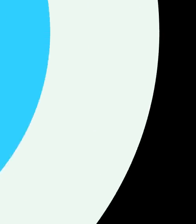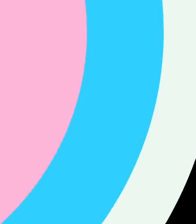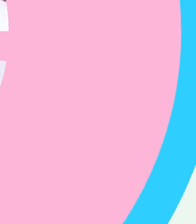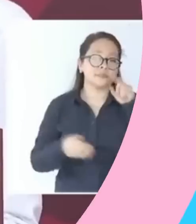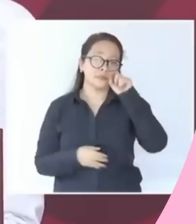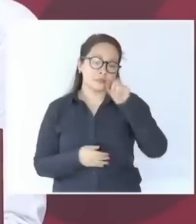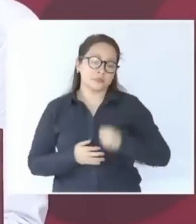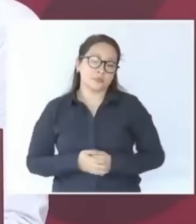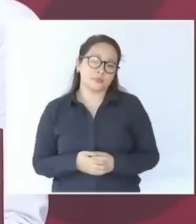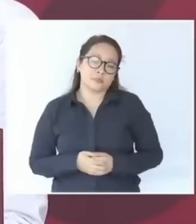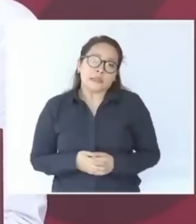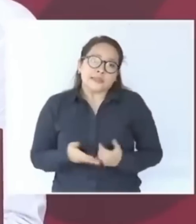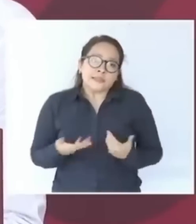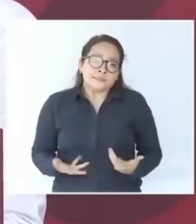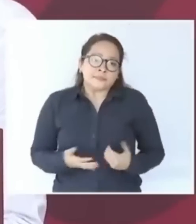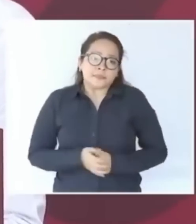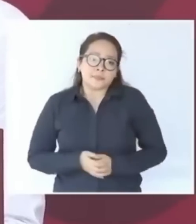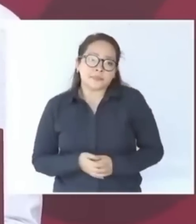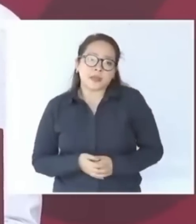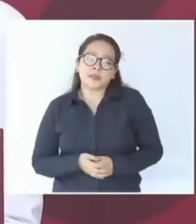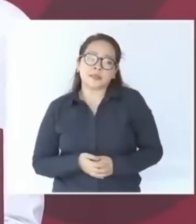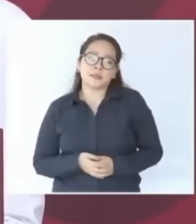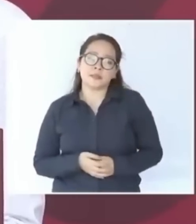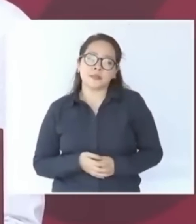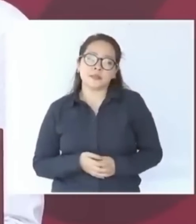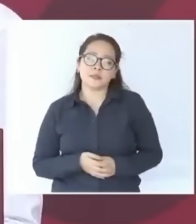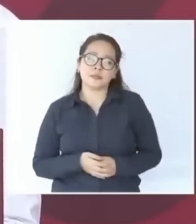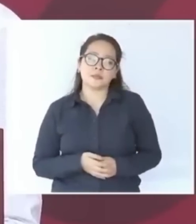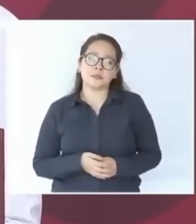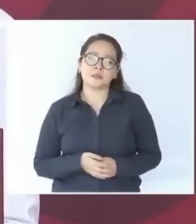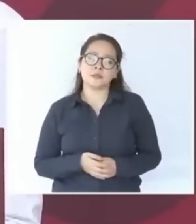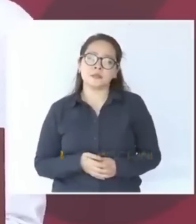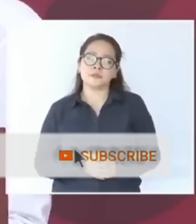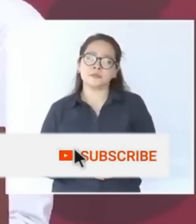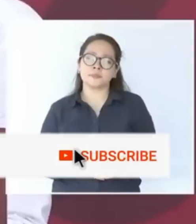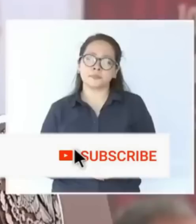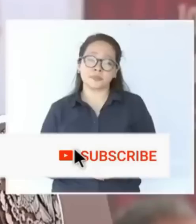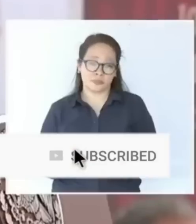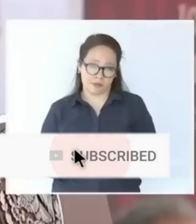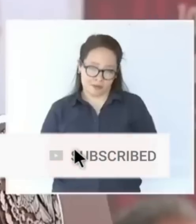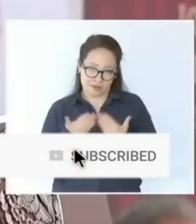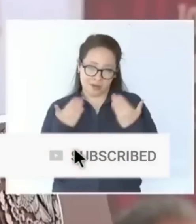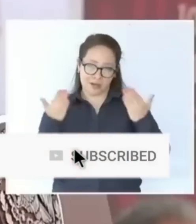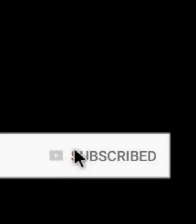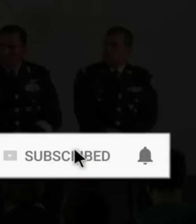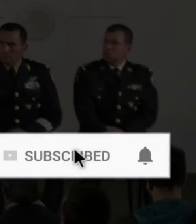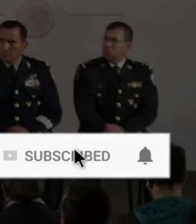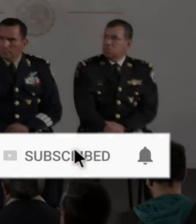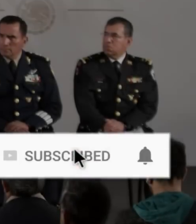Hola, bienvenido a tu canal de entretenimiento, Periódico Viral. AMLO sufre presunto infarto en